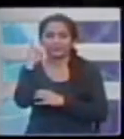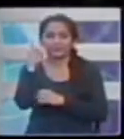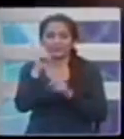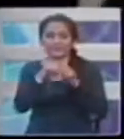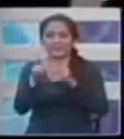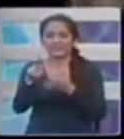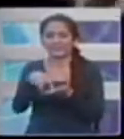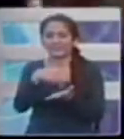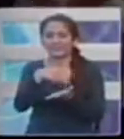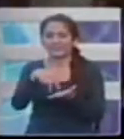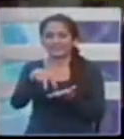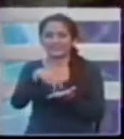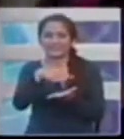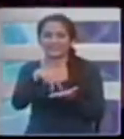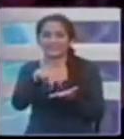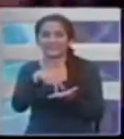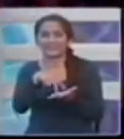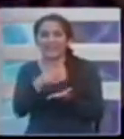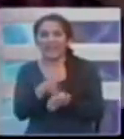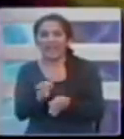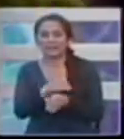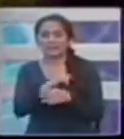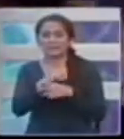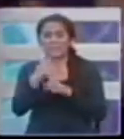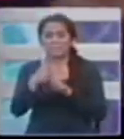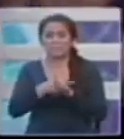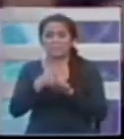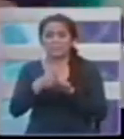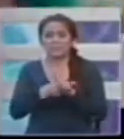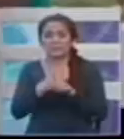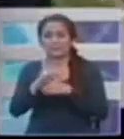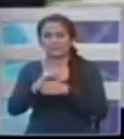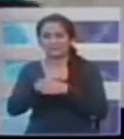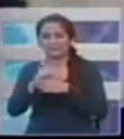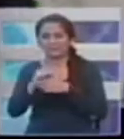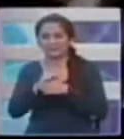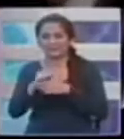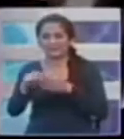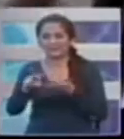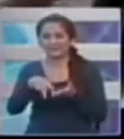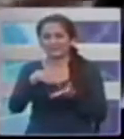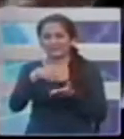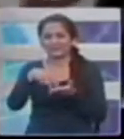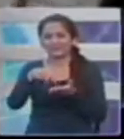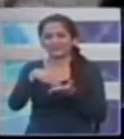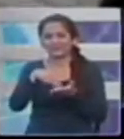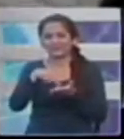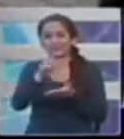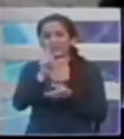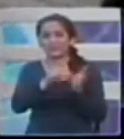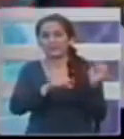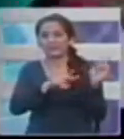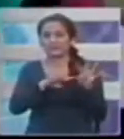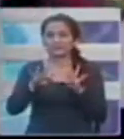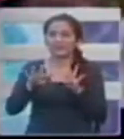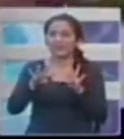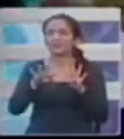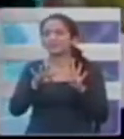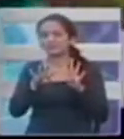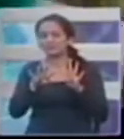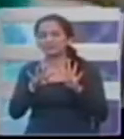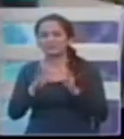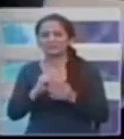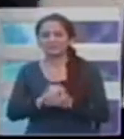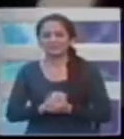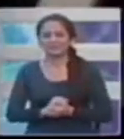las habilidades adquiridas tras varios meses de trabajo a través de coreografías que al final fueron compartidas con todos los